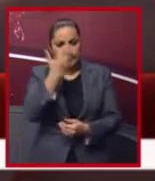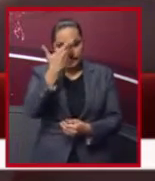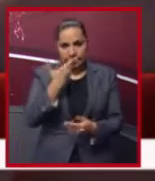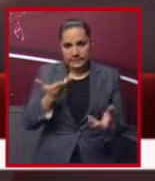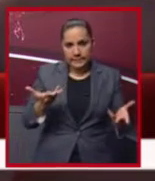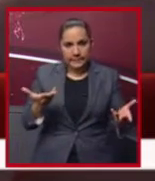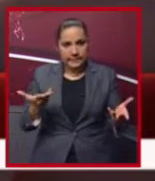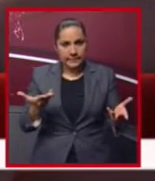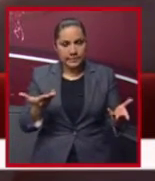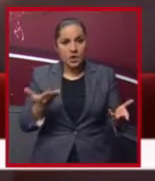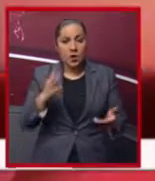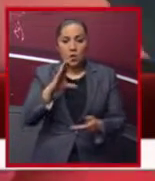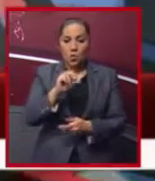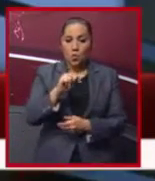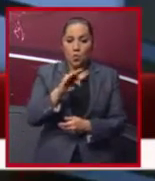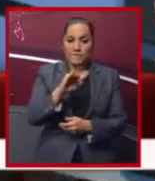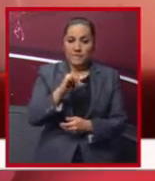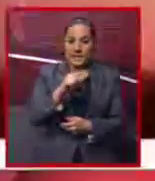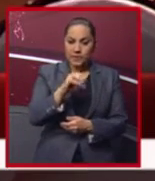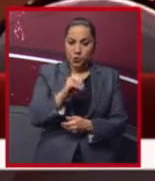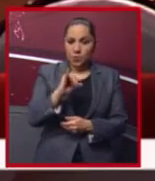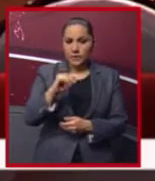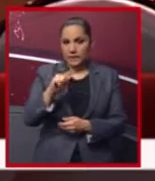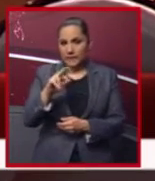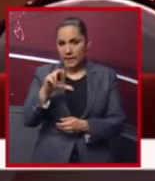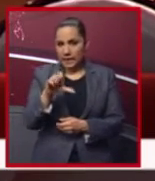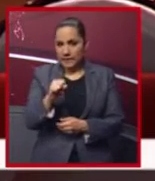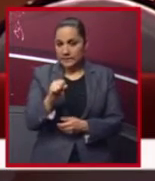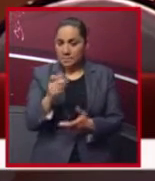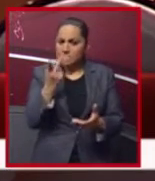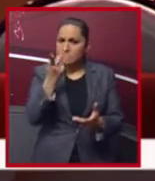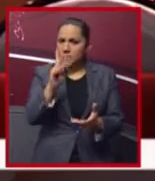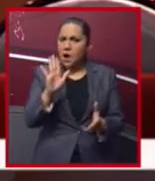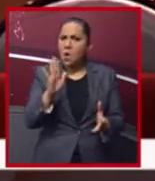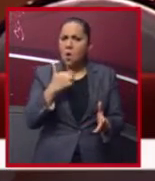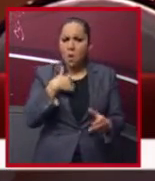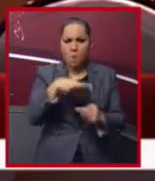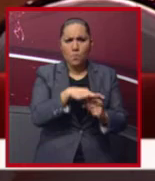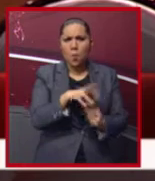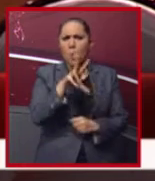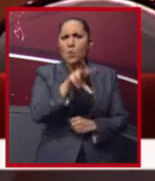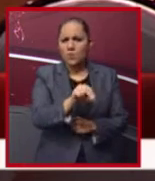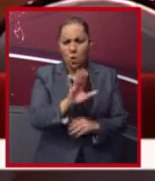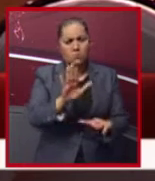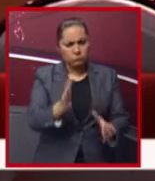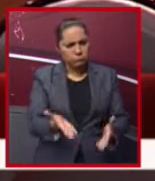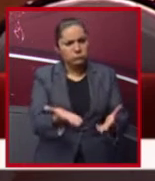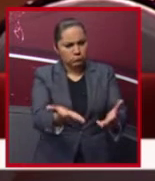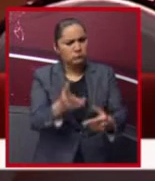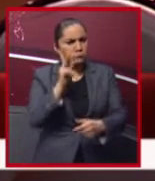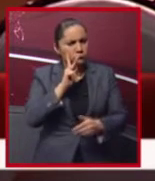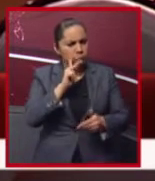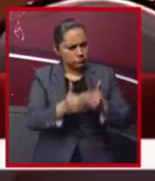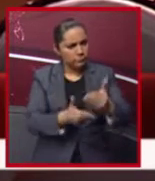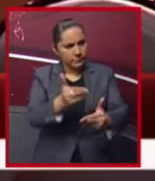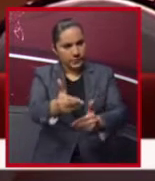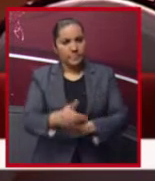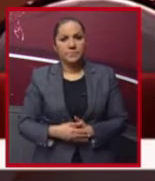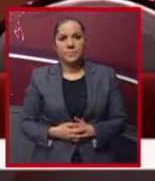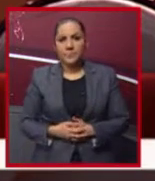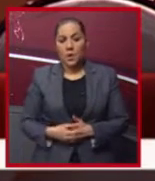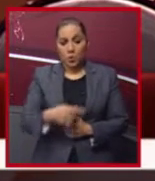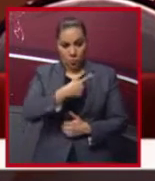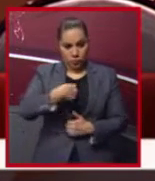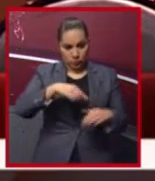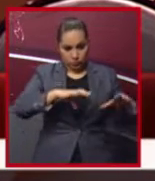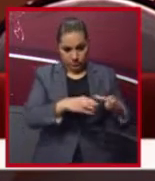dar ese beneficio de la duda. Tanto el grupo parlamentario de Movimiento Ciudadano en el Senado